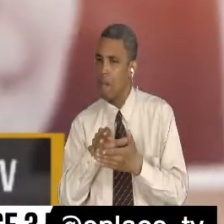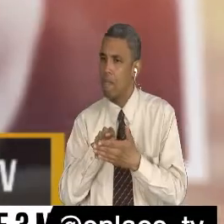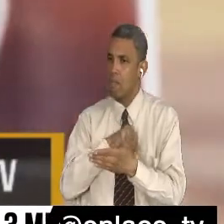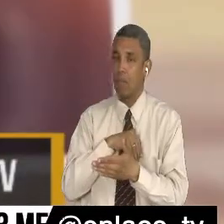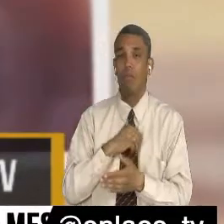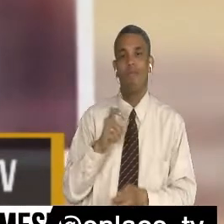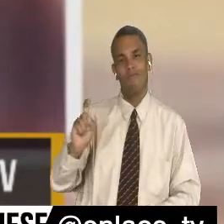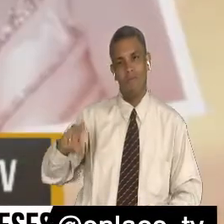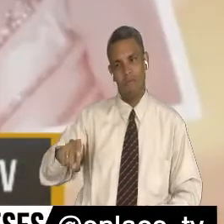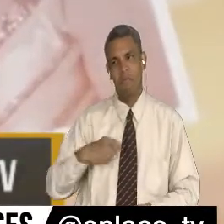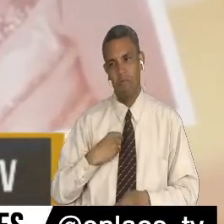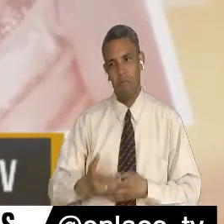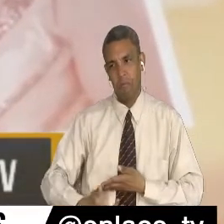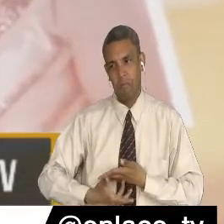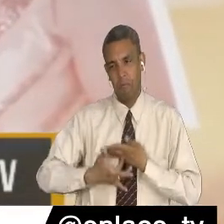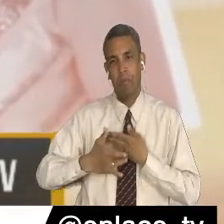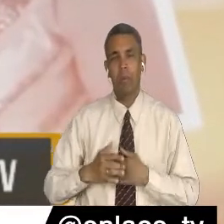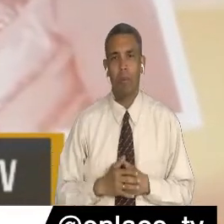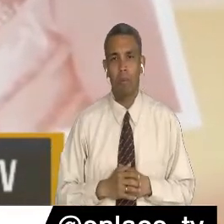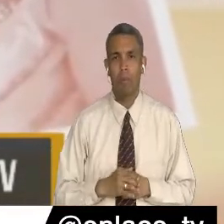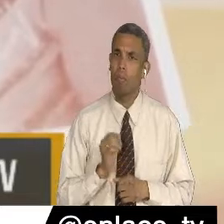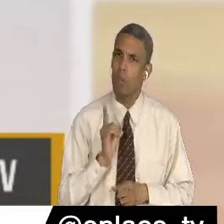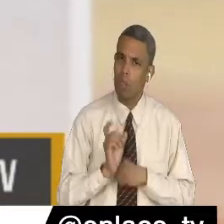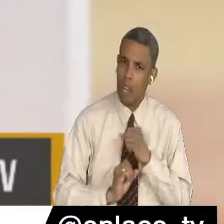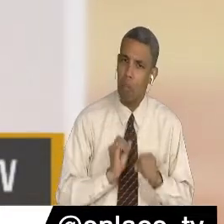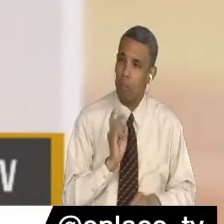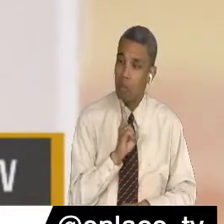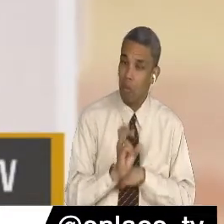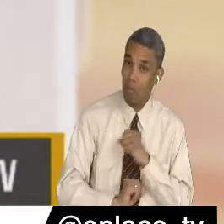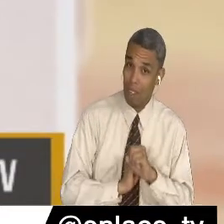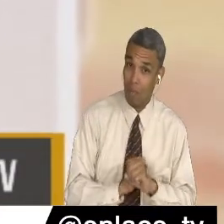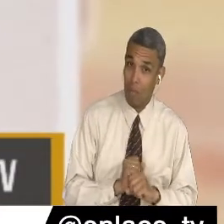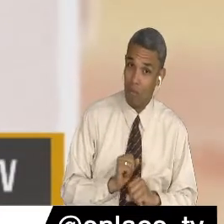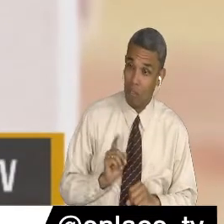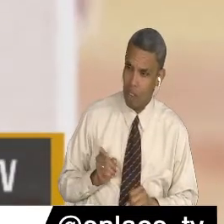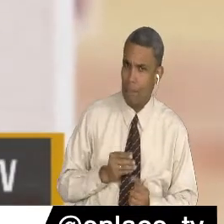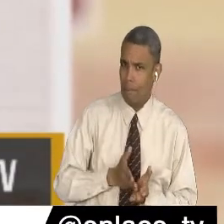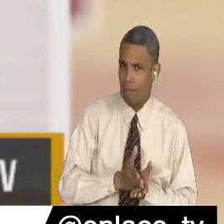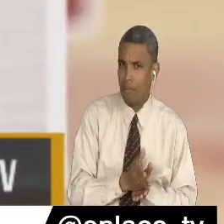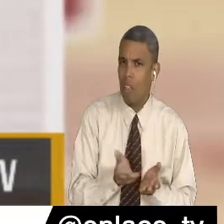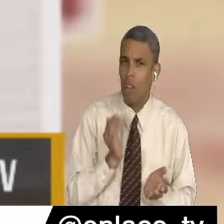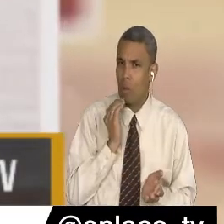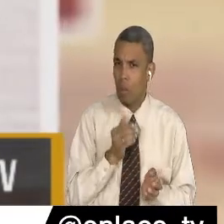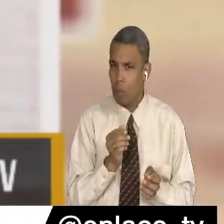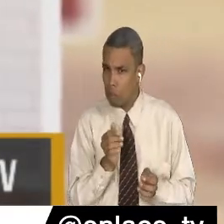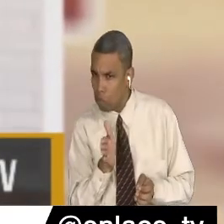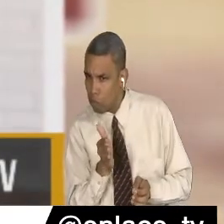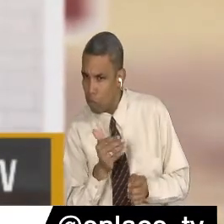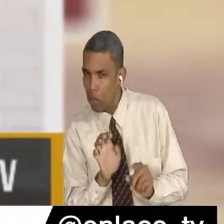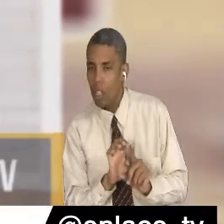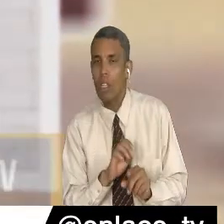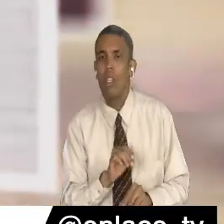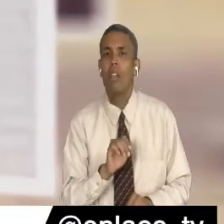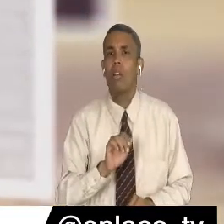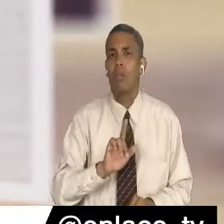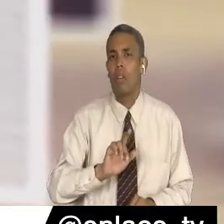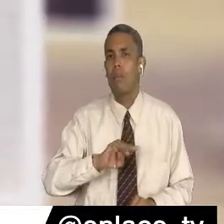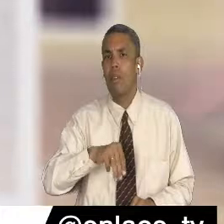Este programa, que cumple su segunda temporada en Enlace Televisión, usted lo podrá ver los días lunes, miércoles y viernes a las 11 de la